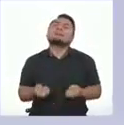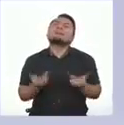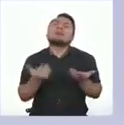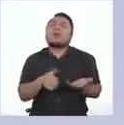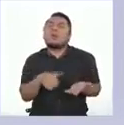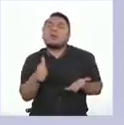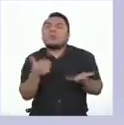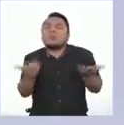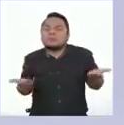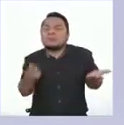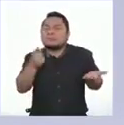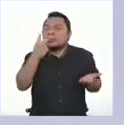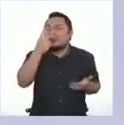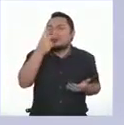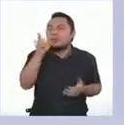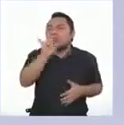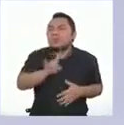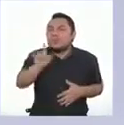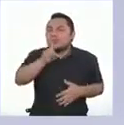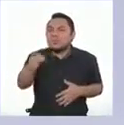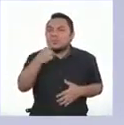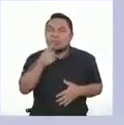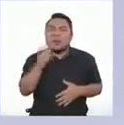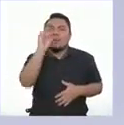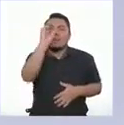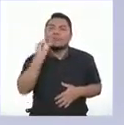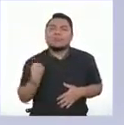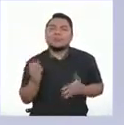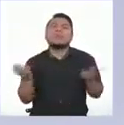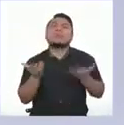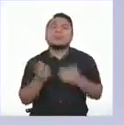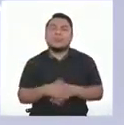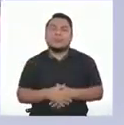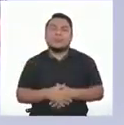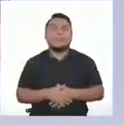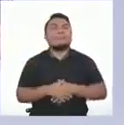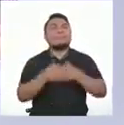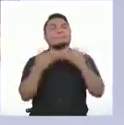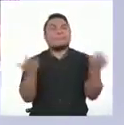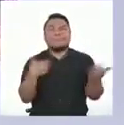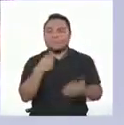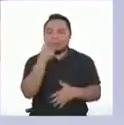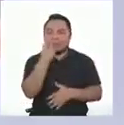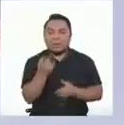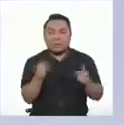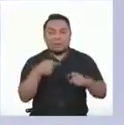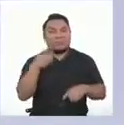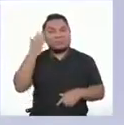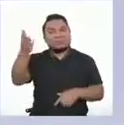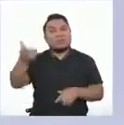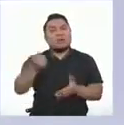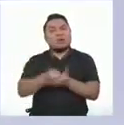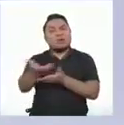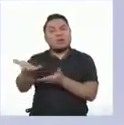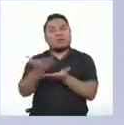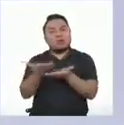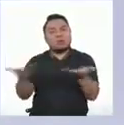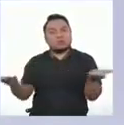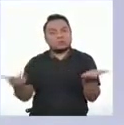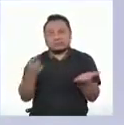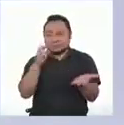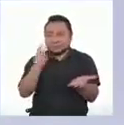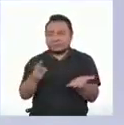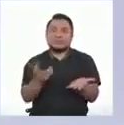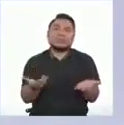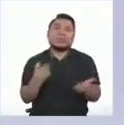otras situaciones has visto el uso de porcentajes? Bueno, los he visto cuando he ido a comprar algunos productos,